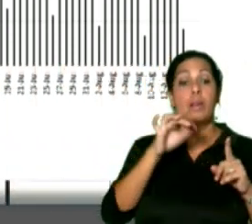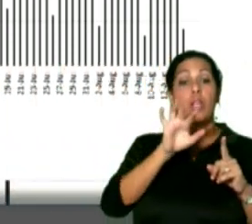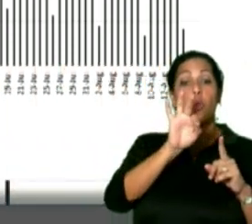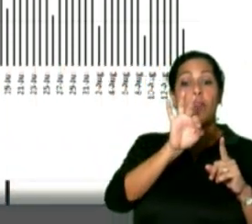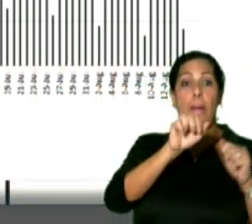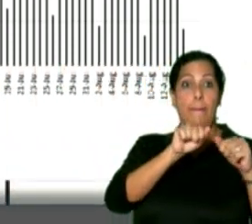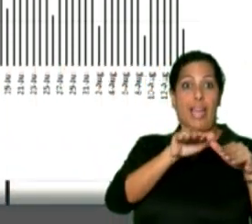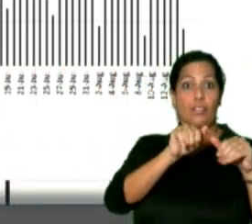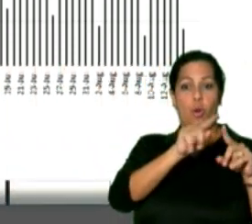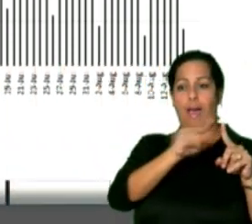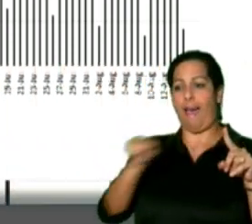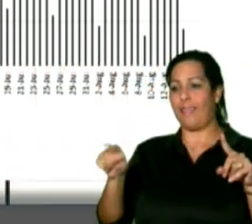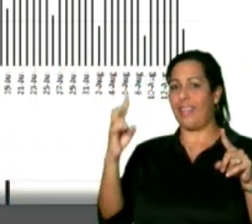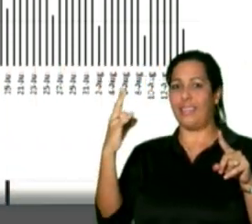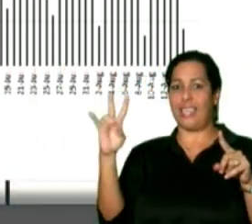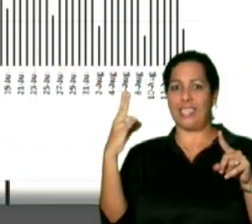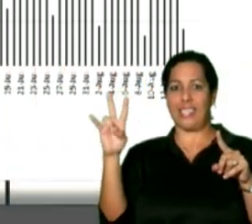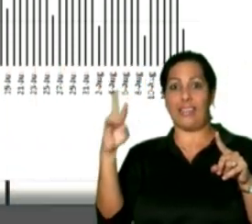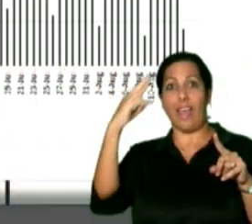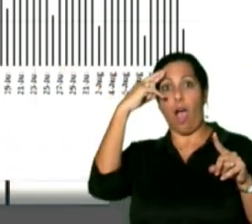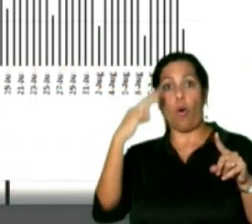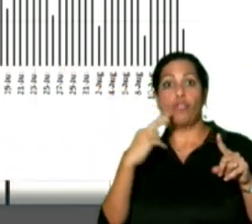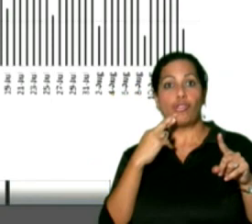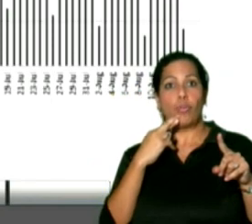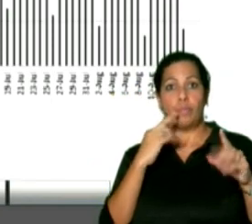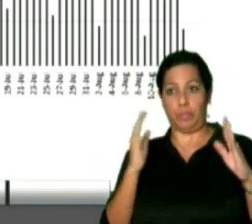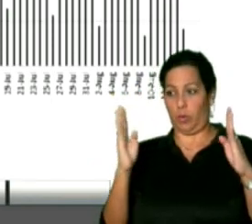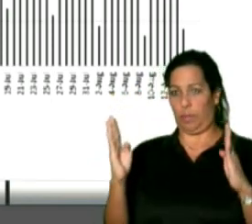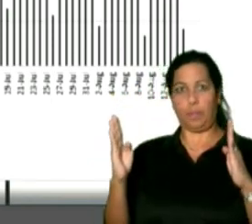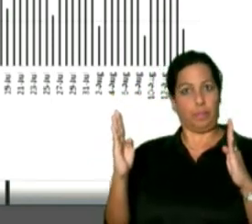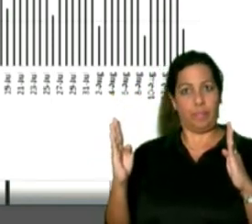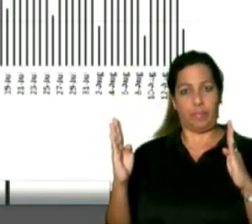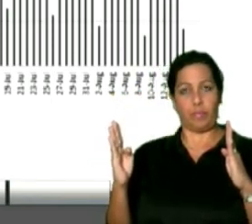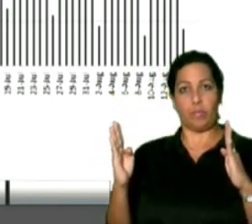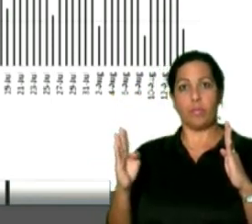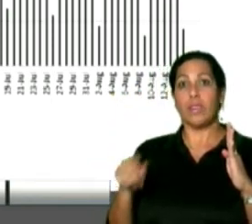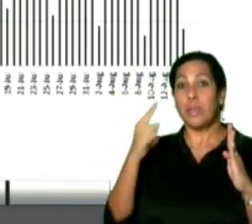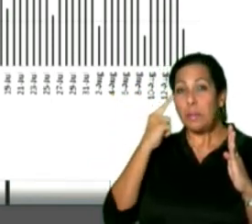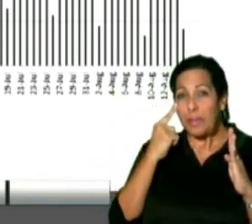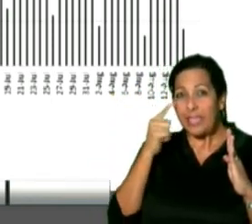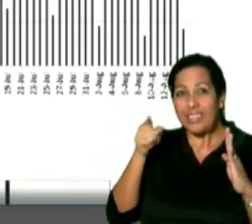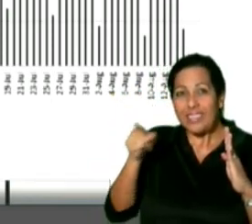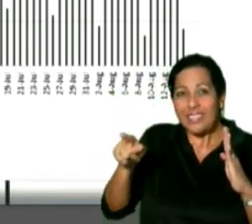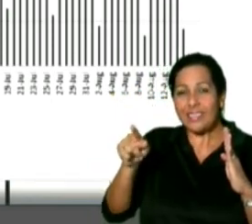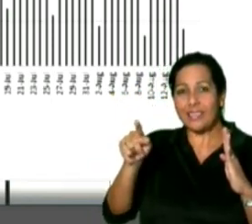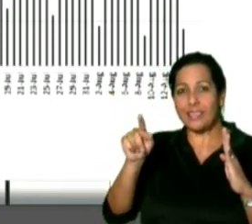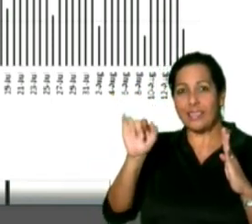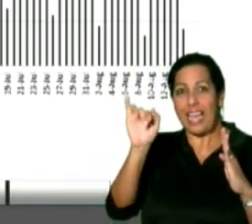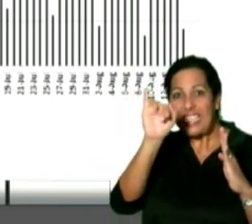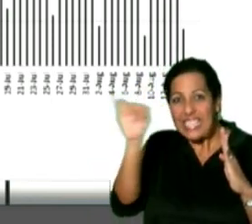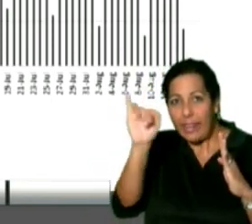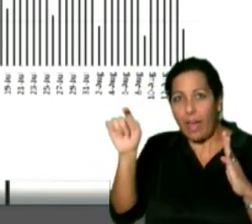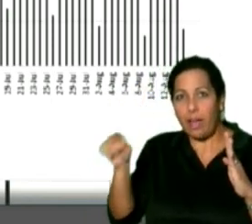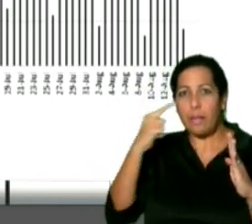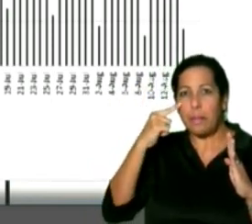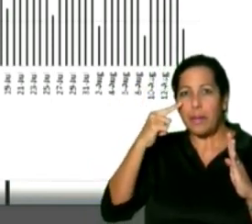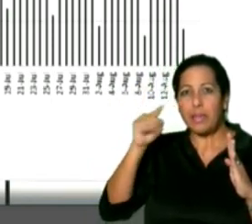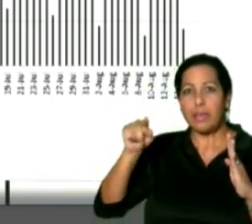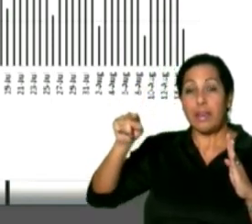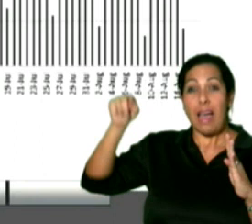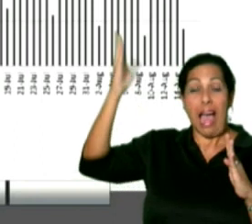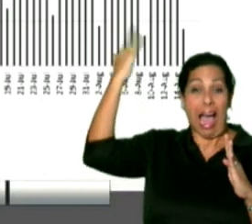y si se fijan a la extrema de izquierda está ese piquito que anteriormente lo veíamos